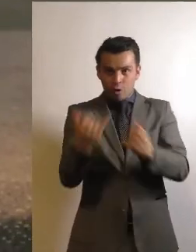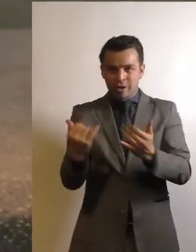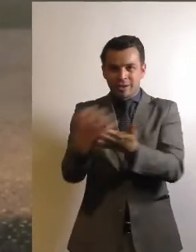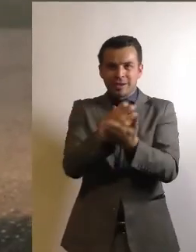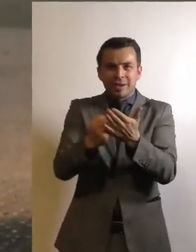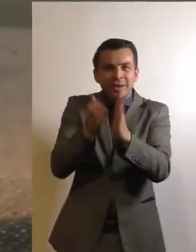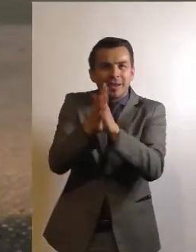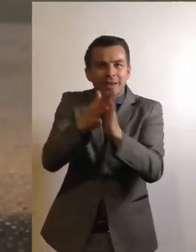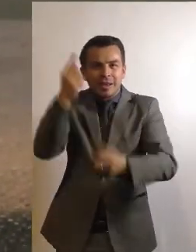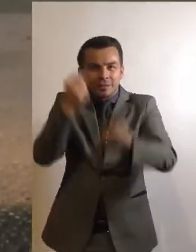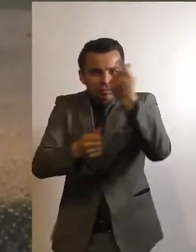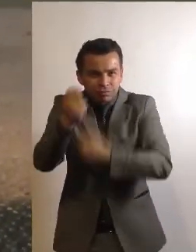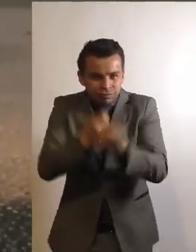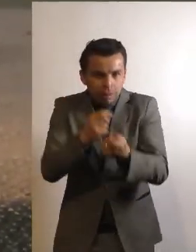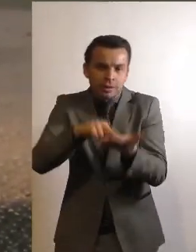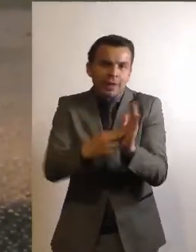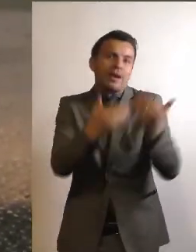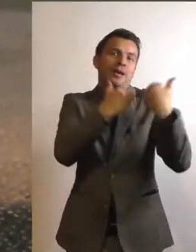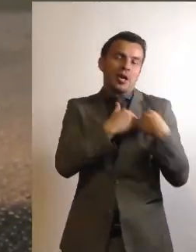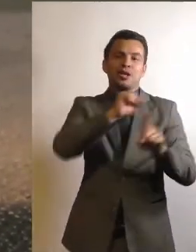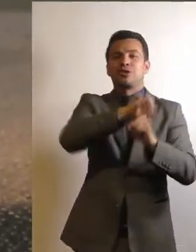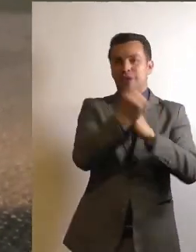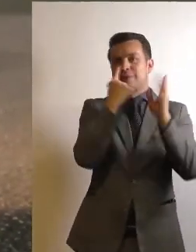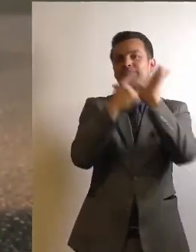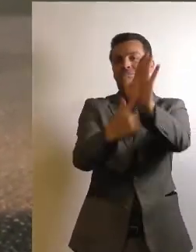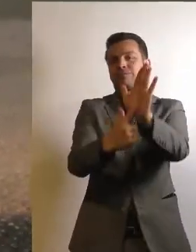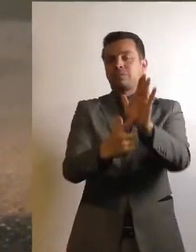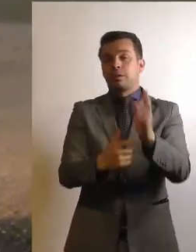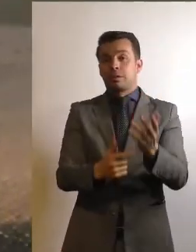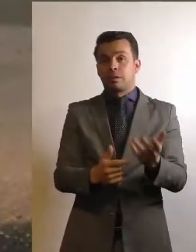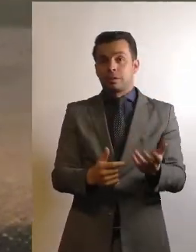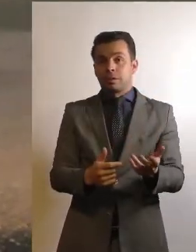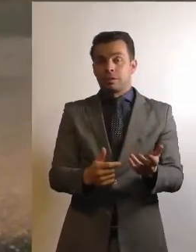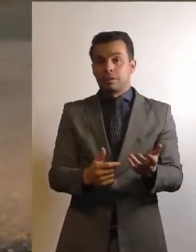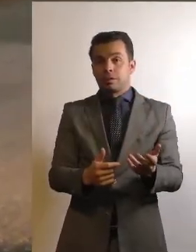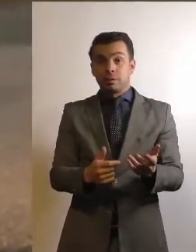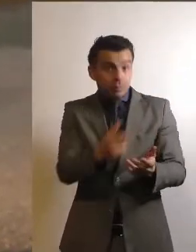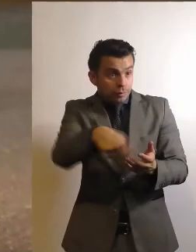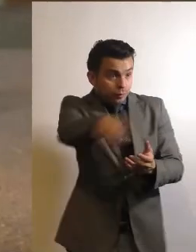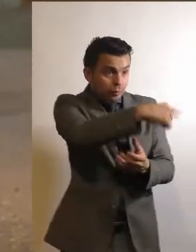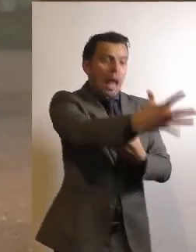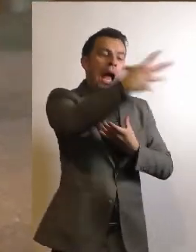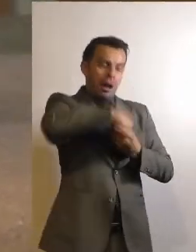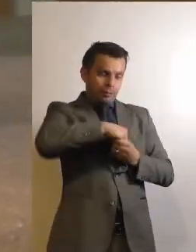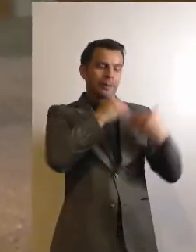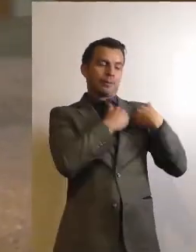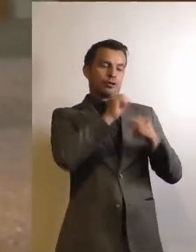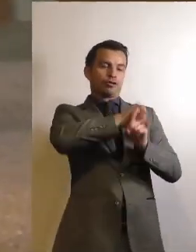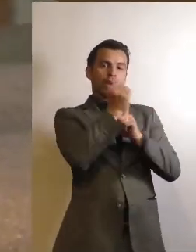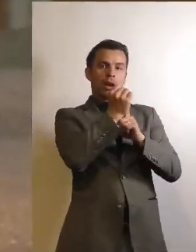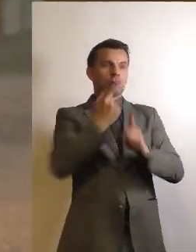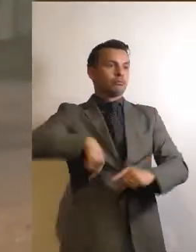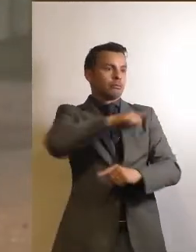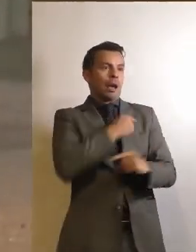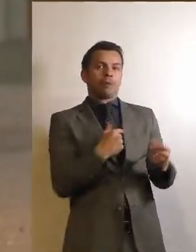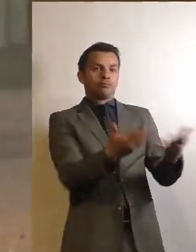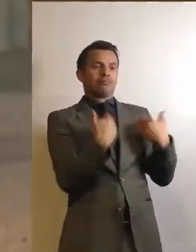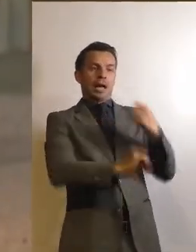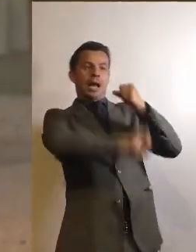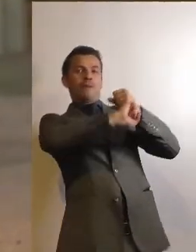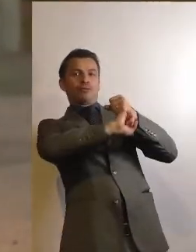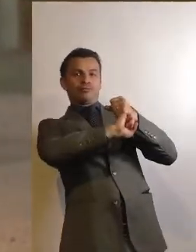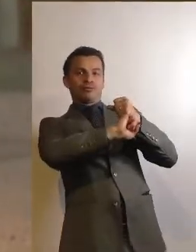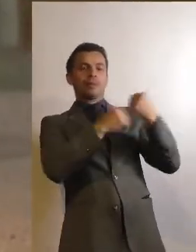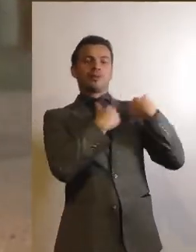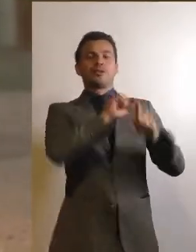la responsabilidad social. La responsabilidad social hace parte de ustedes, ustedes de la responsabilidad social, y esto no sería posible sin la articulación y el compromiso de cada